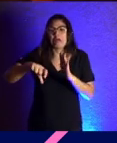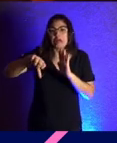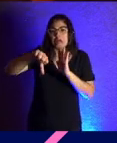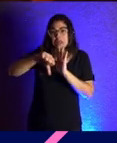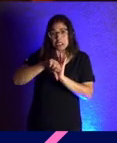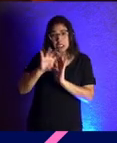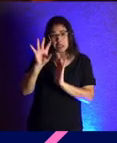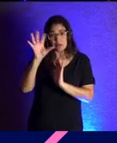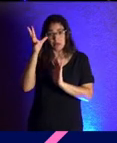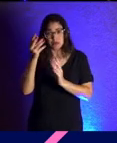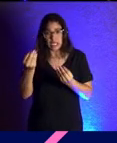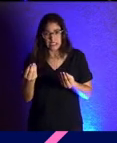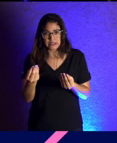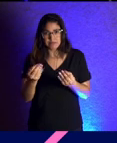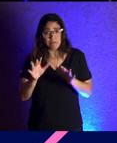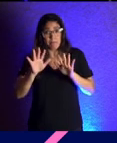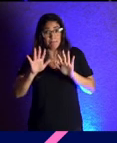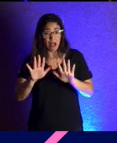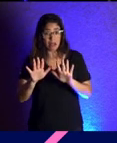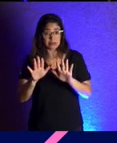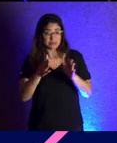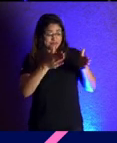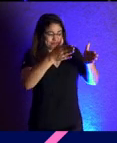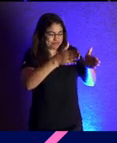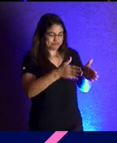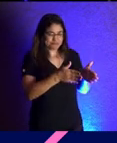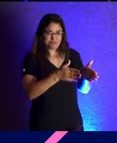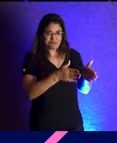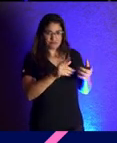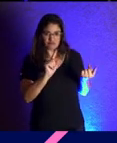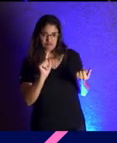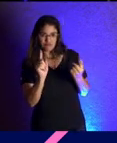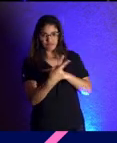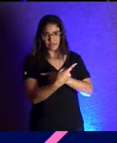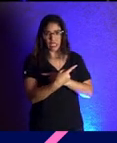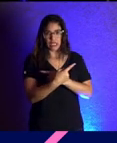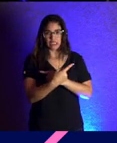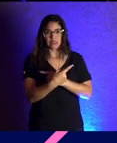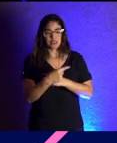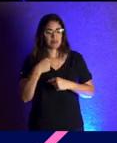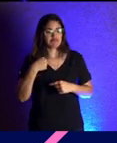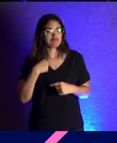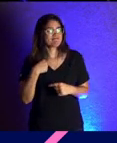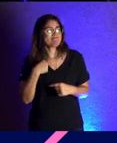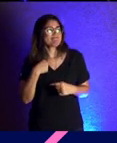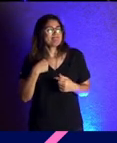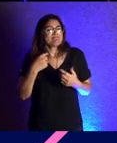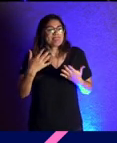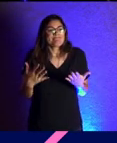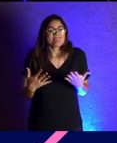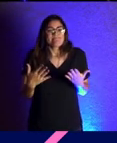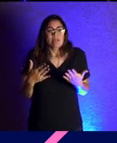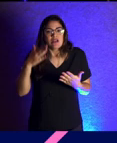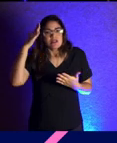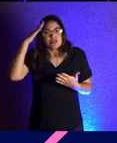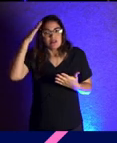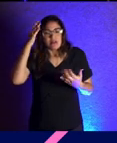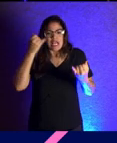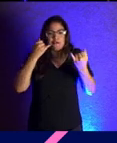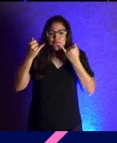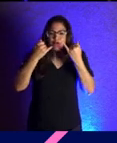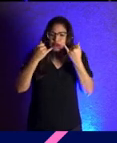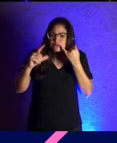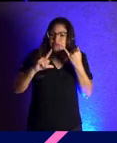lado hay uno está expuesto a información que es un valor está poniendo frente al otro